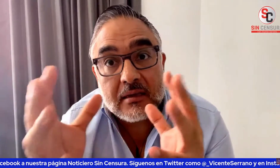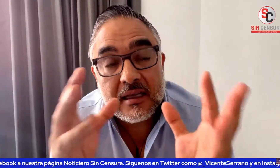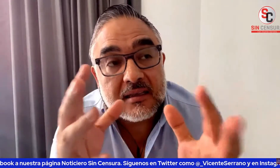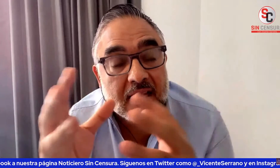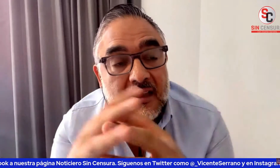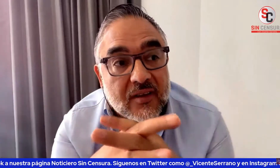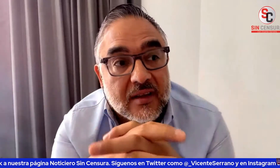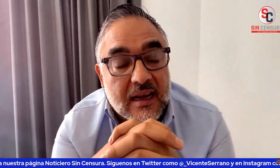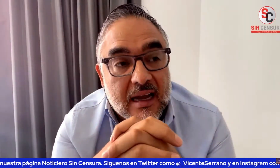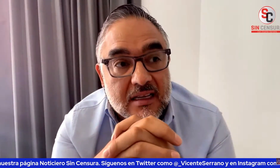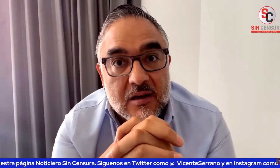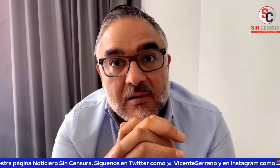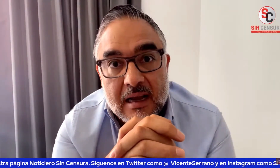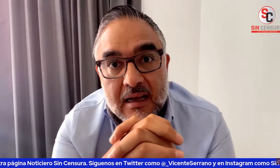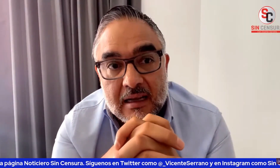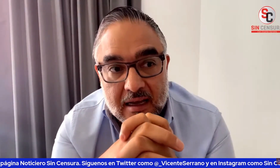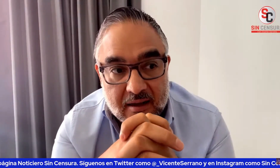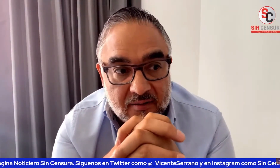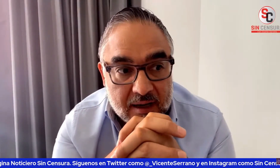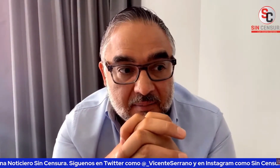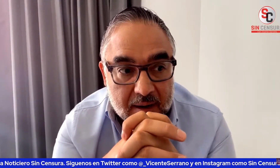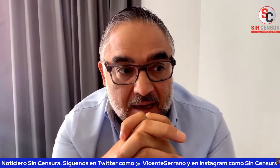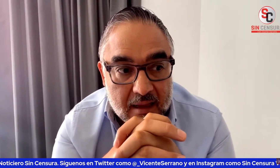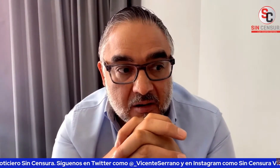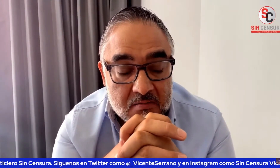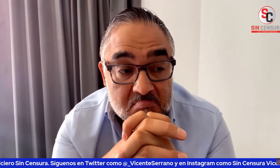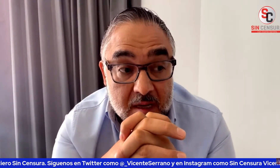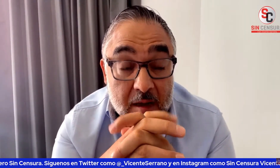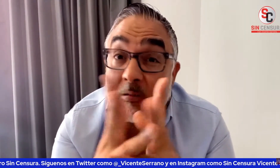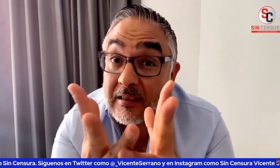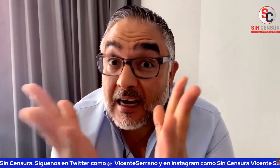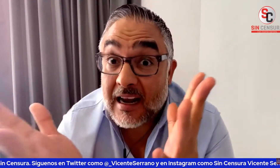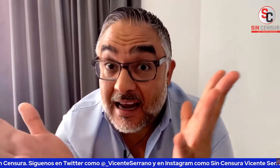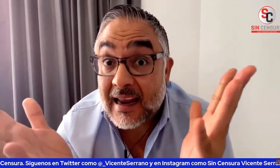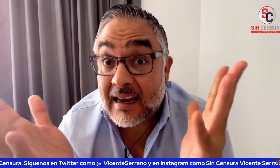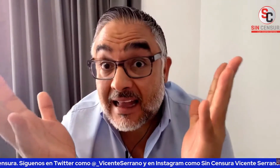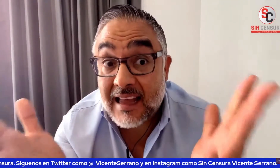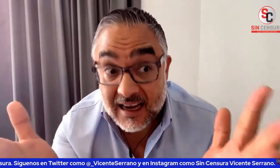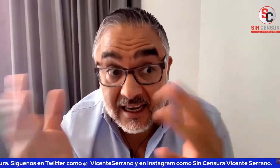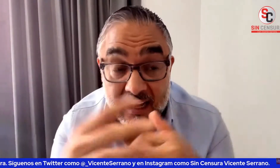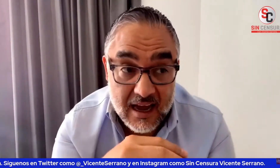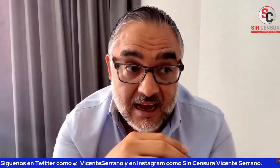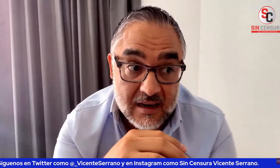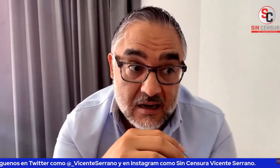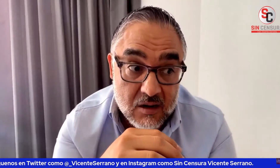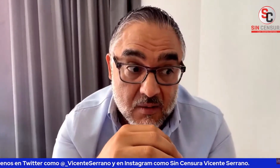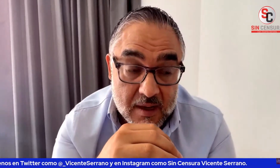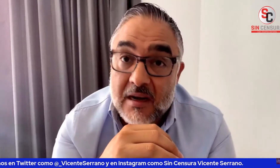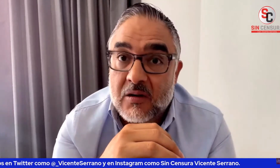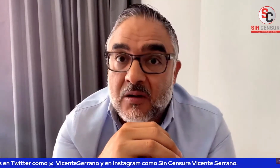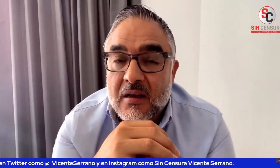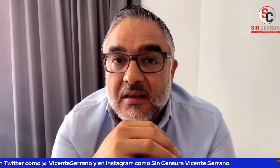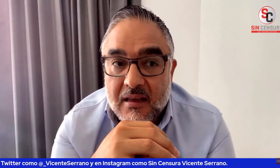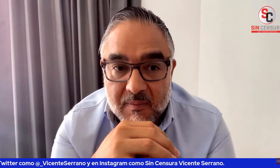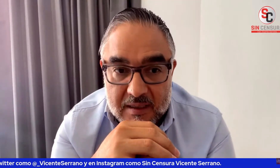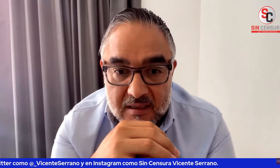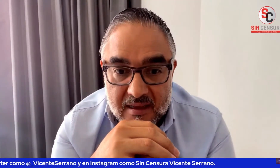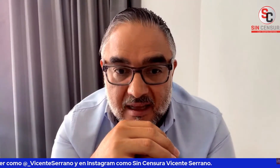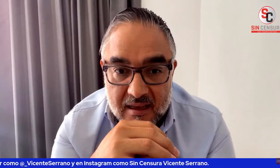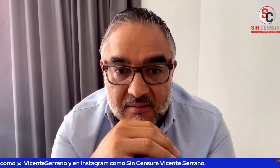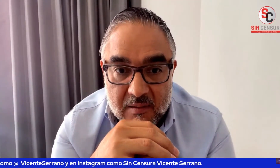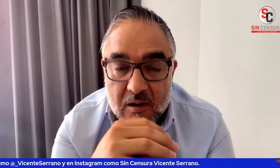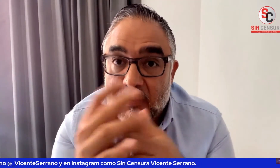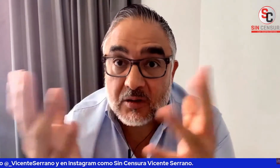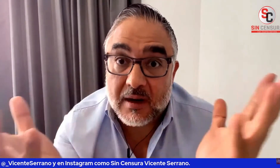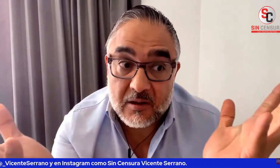hoy intentan defender a García Luna y a Felipe Calderón encuentran en el ataque al gobierno del